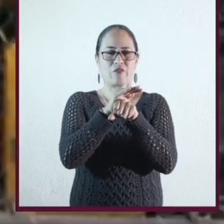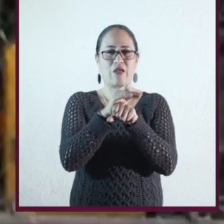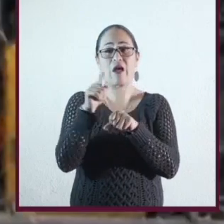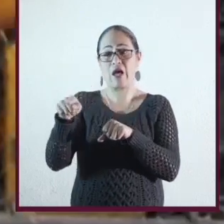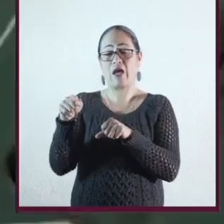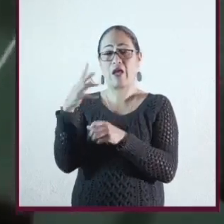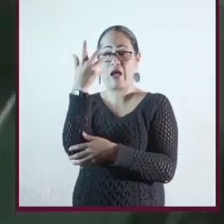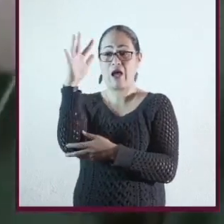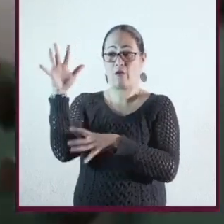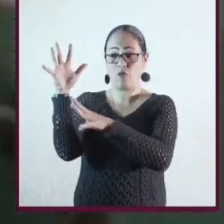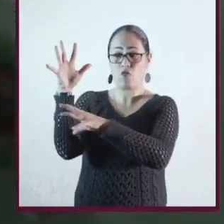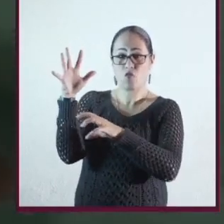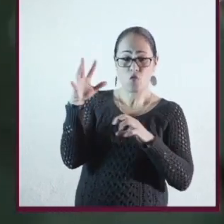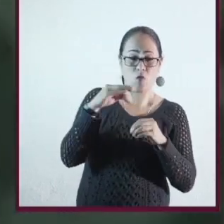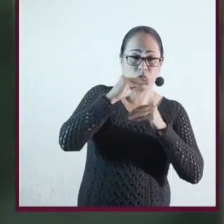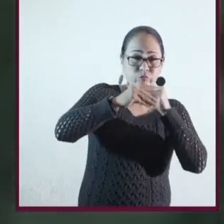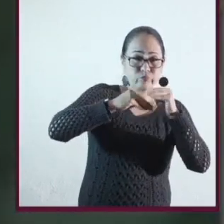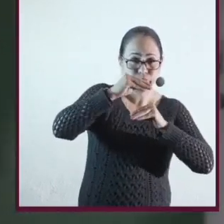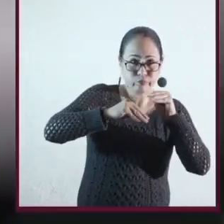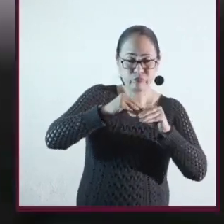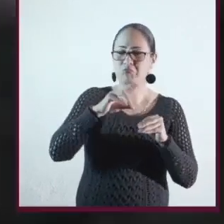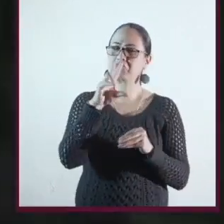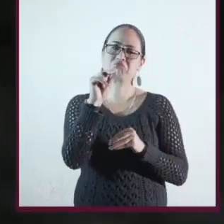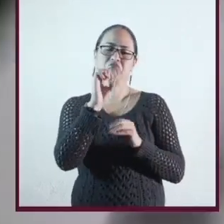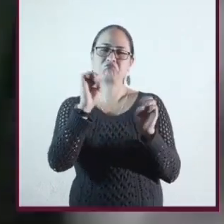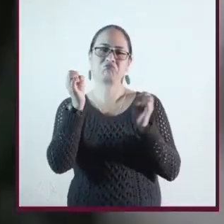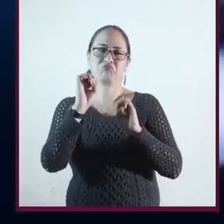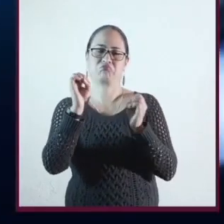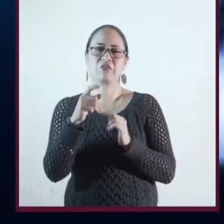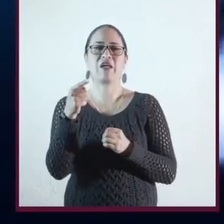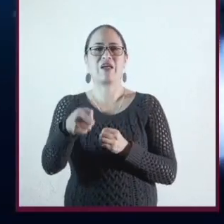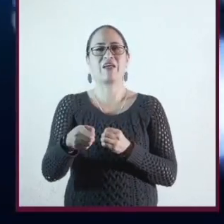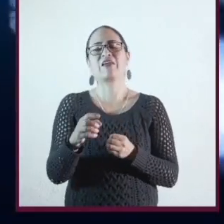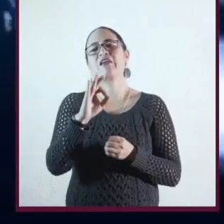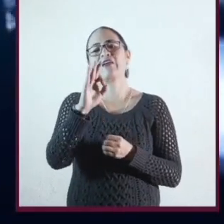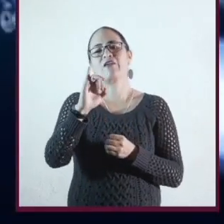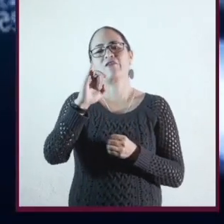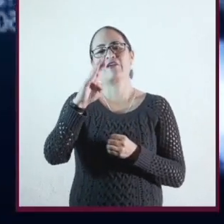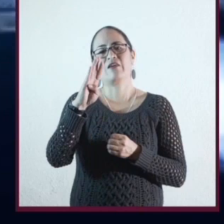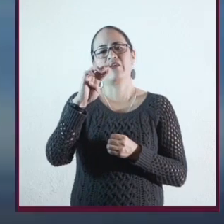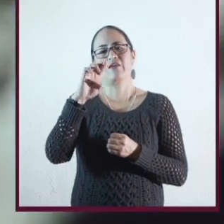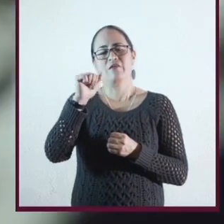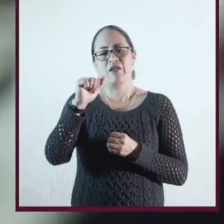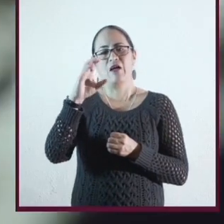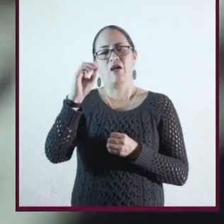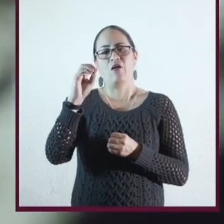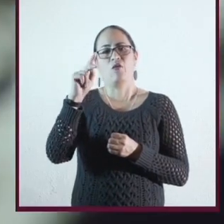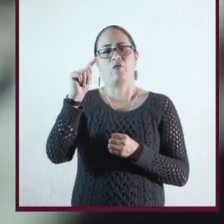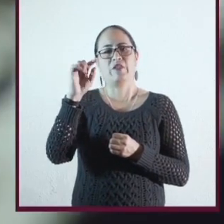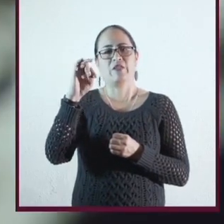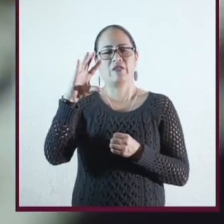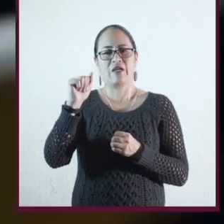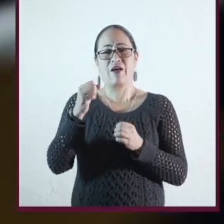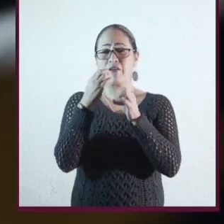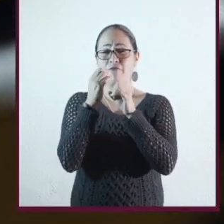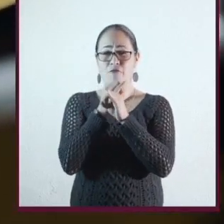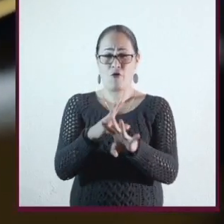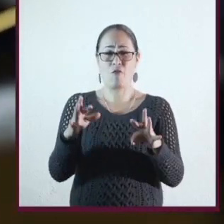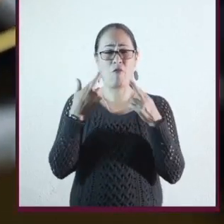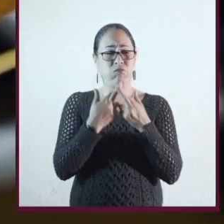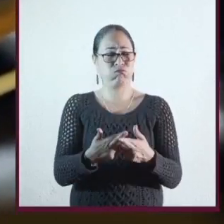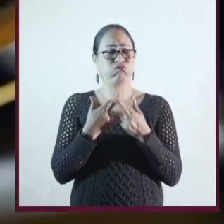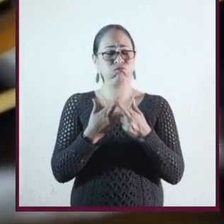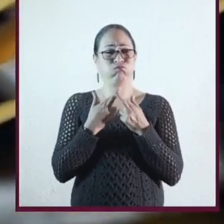gutapercha. Gracias a esta red de cables de fibra óptica que transmiten cientos de terabytes por segundo, tenemos servicio